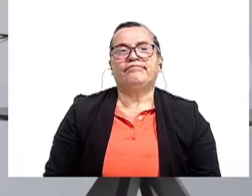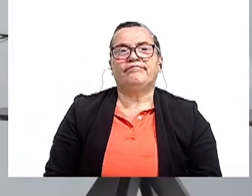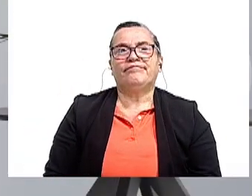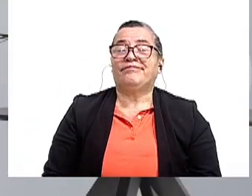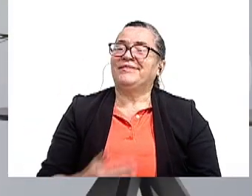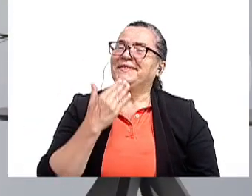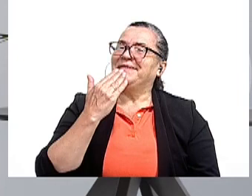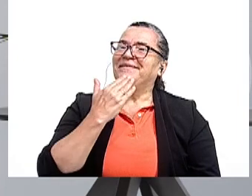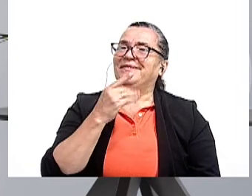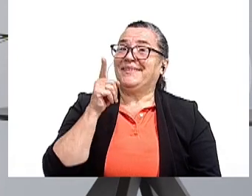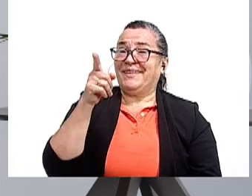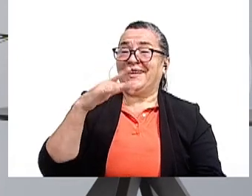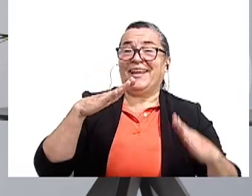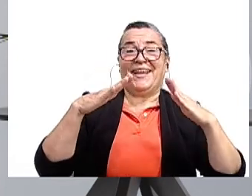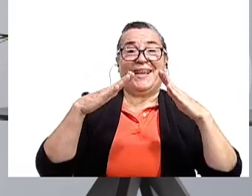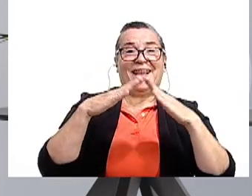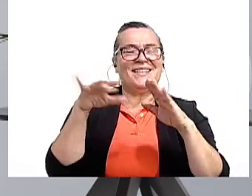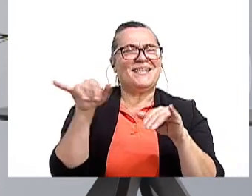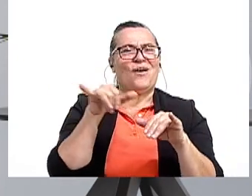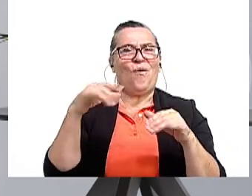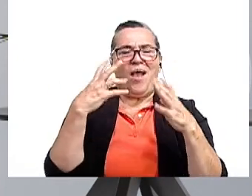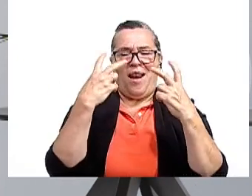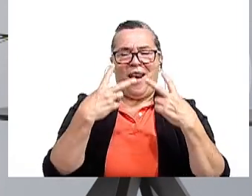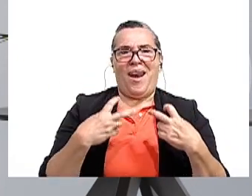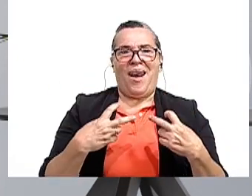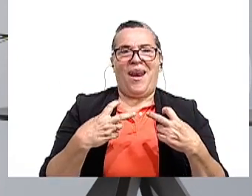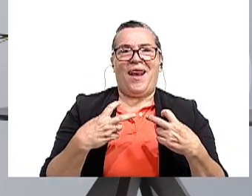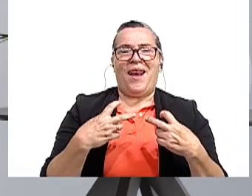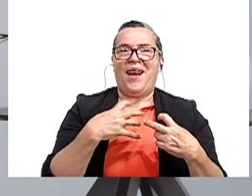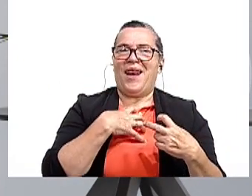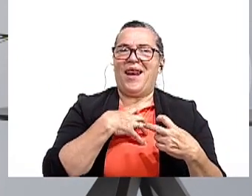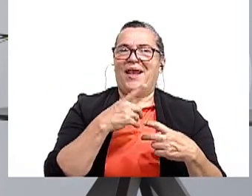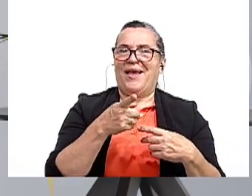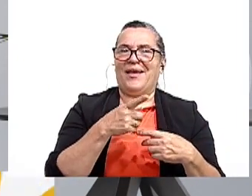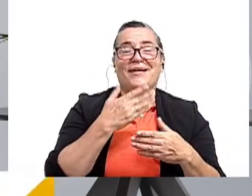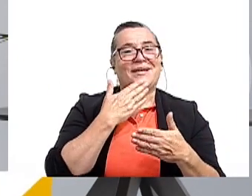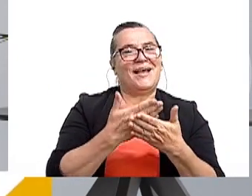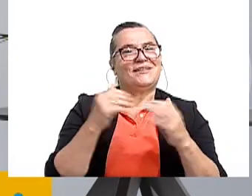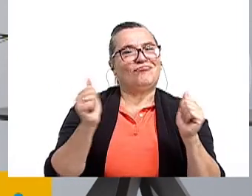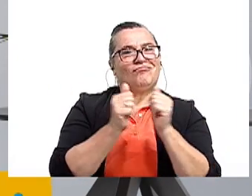Muchísimas gracias. Allá en casa, igual, autoevalúense. Gracias por acompañarnos en